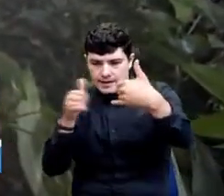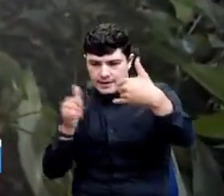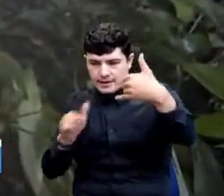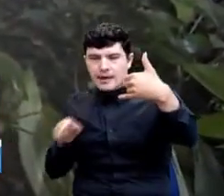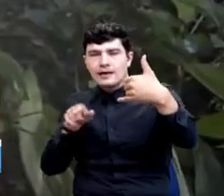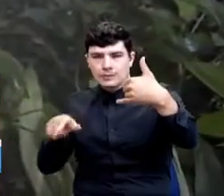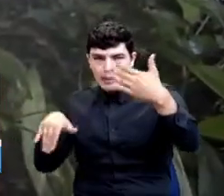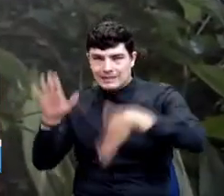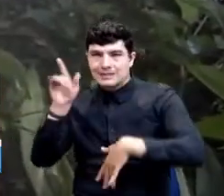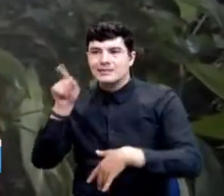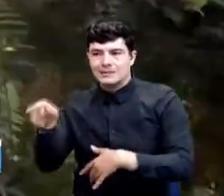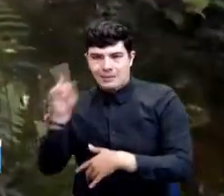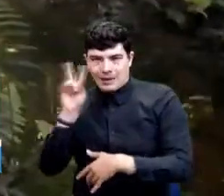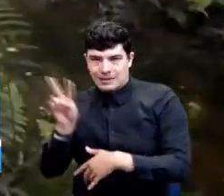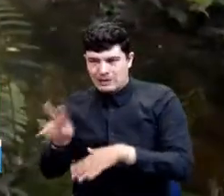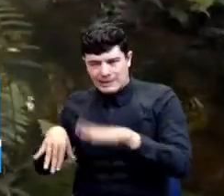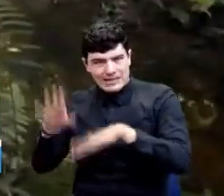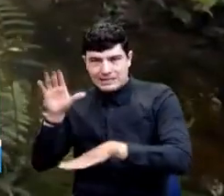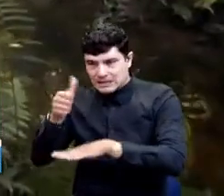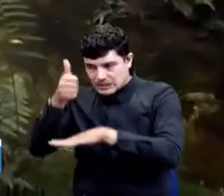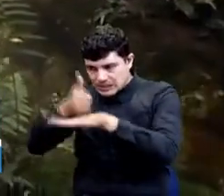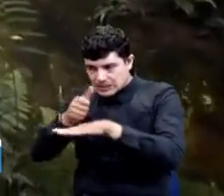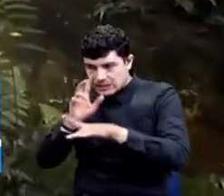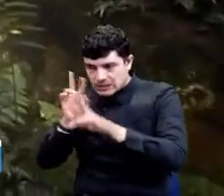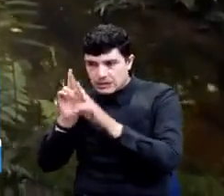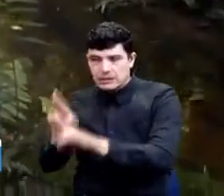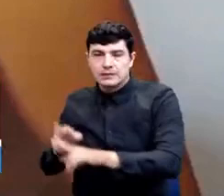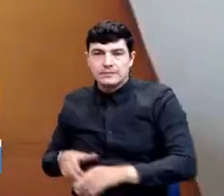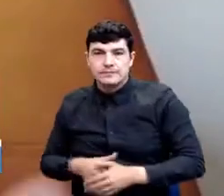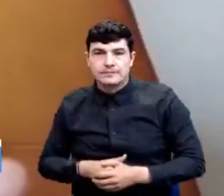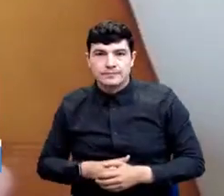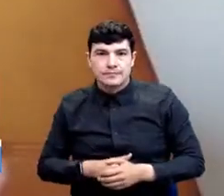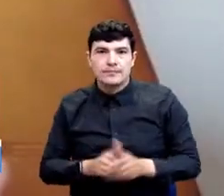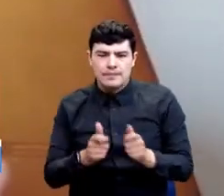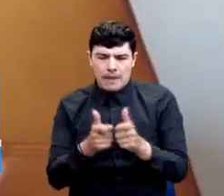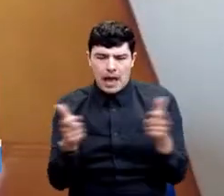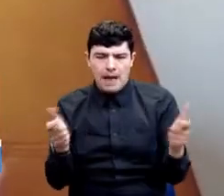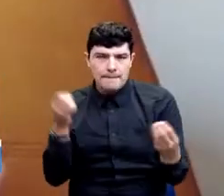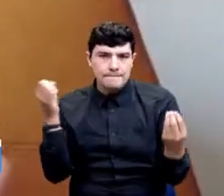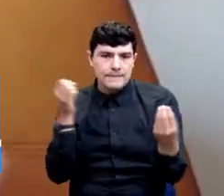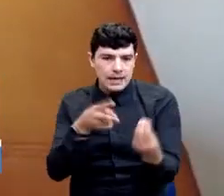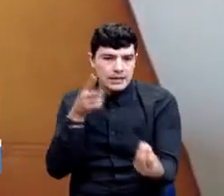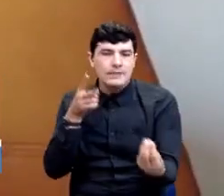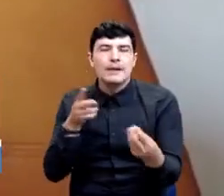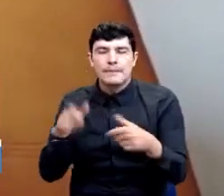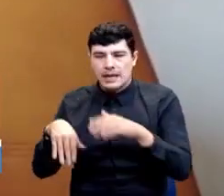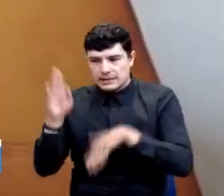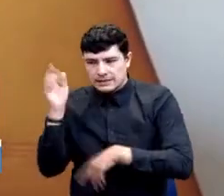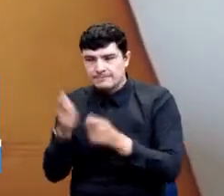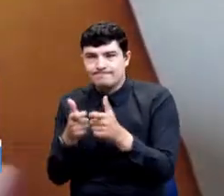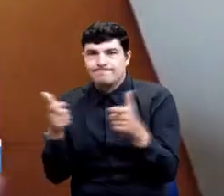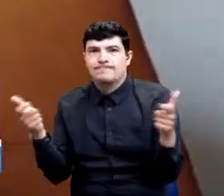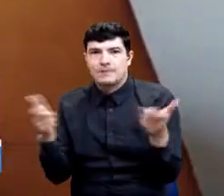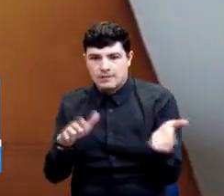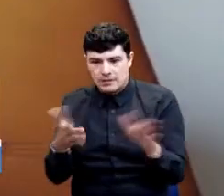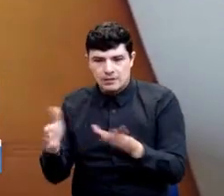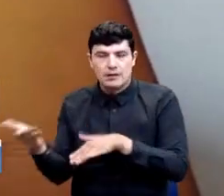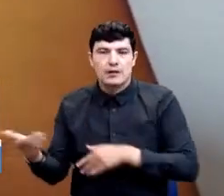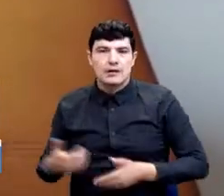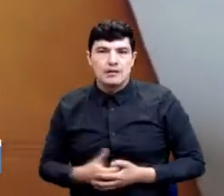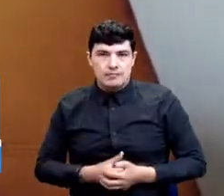del lado venezolano a mayor cantidad de posibles víctimas podríamos decir que mayor cantidad de posibles casos en